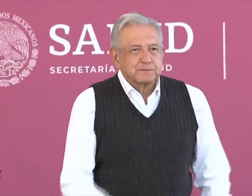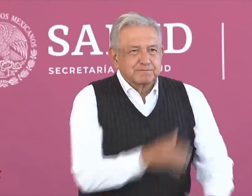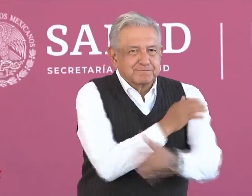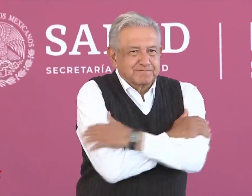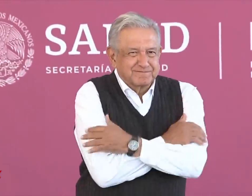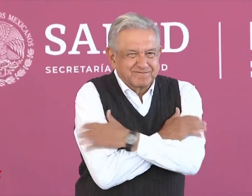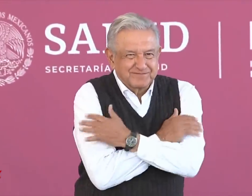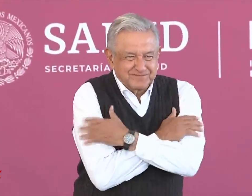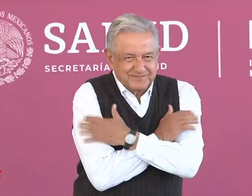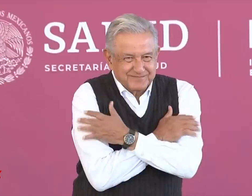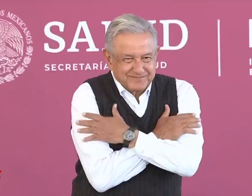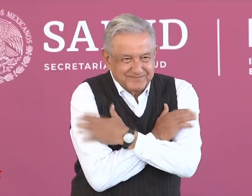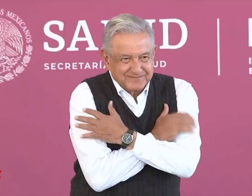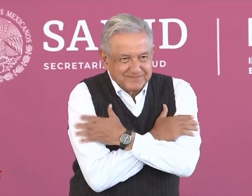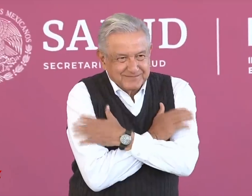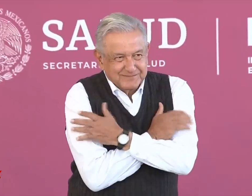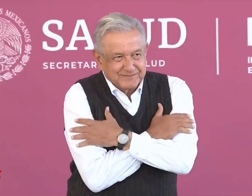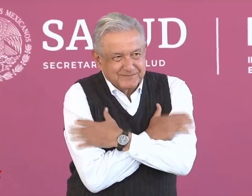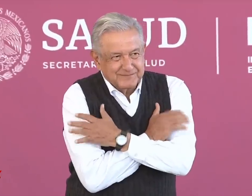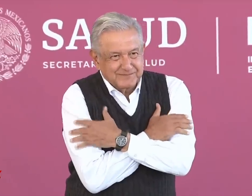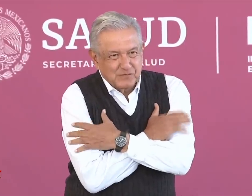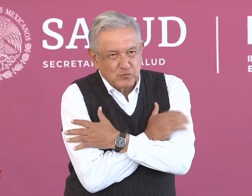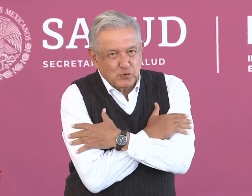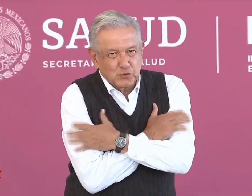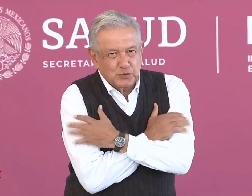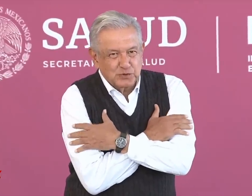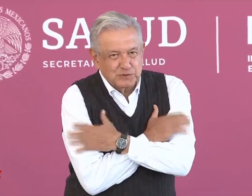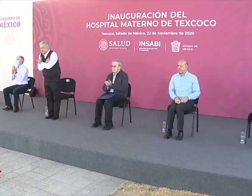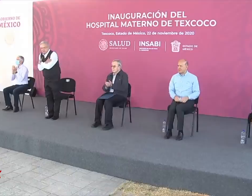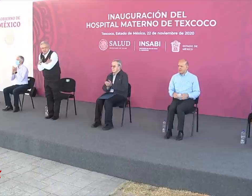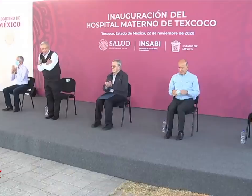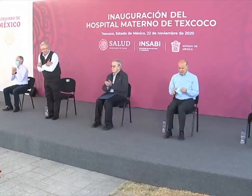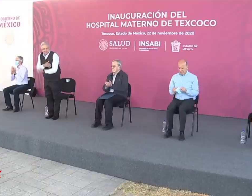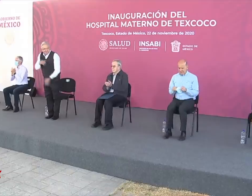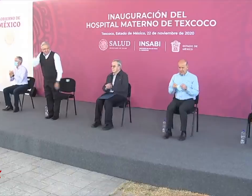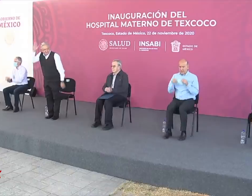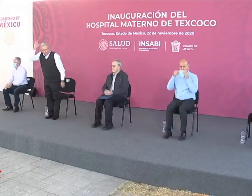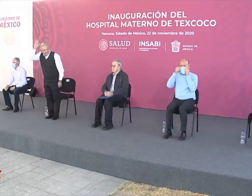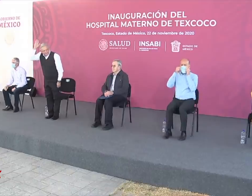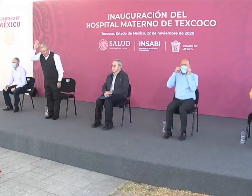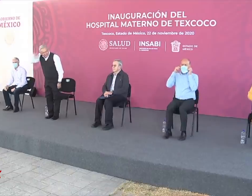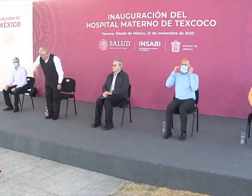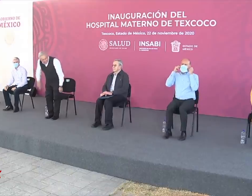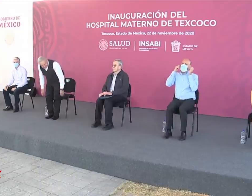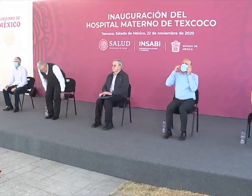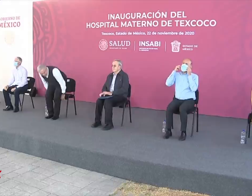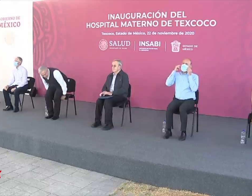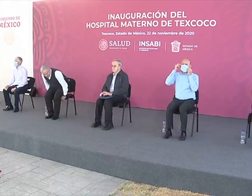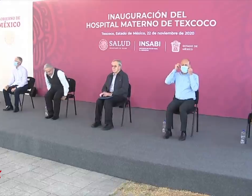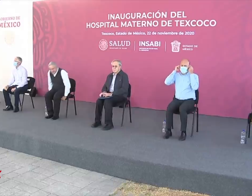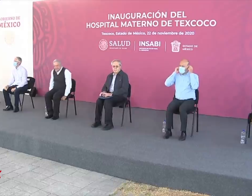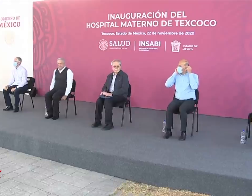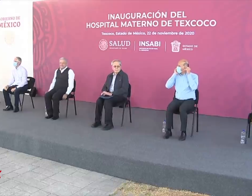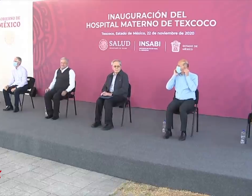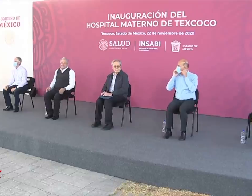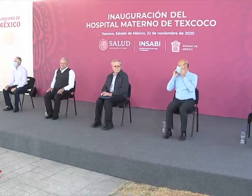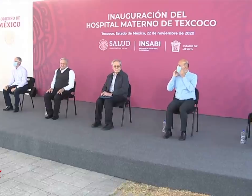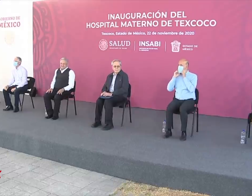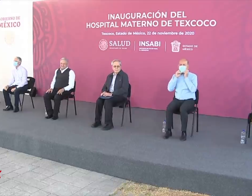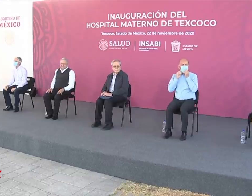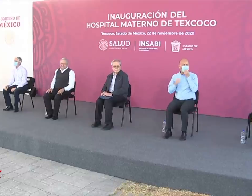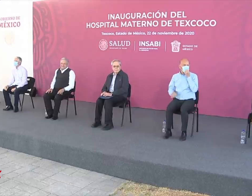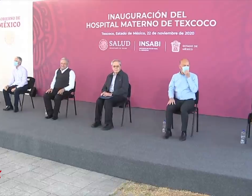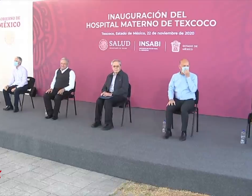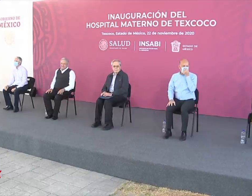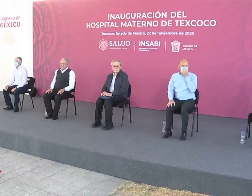en pleno domingo acude a Texcoco a inaugurar este gran hospital. El hospital materno